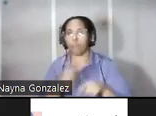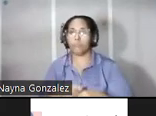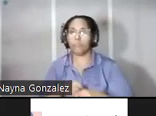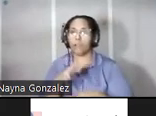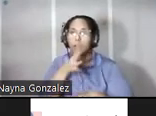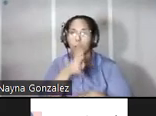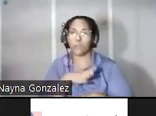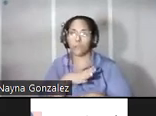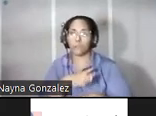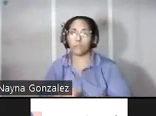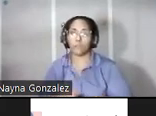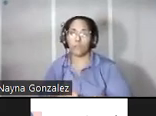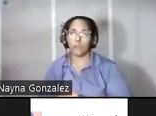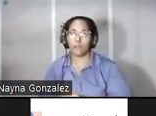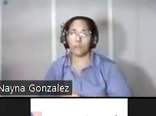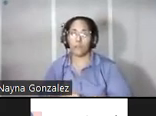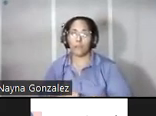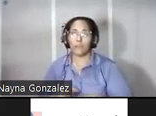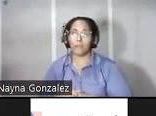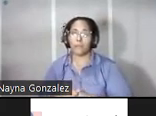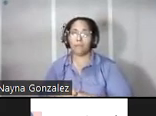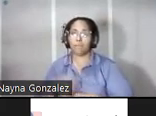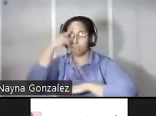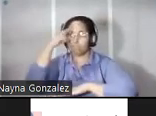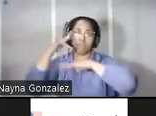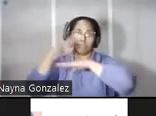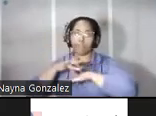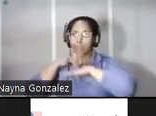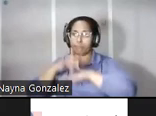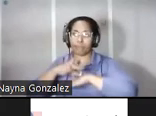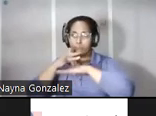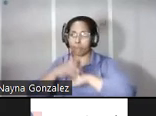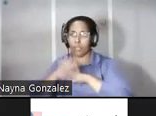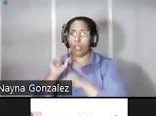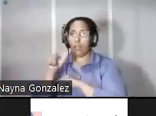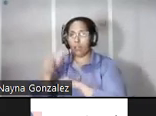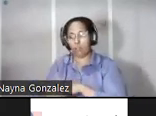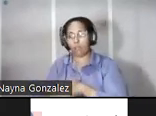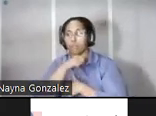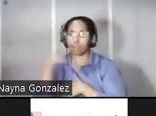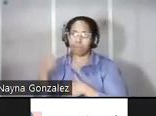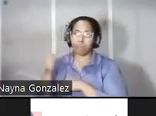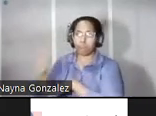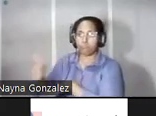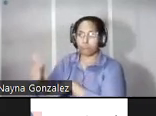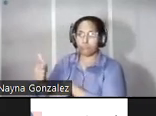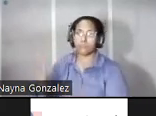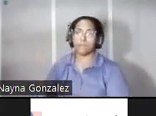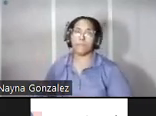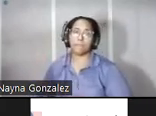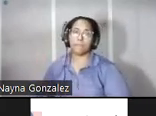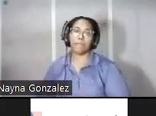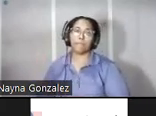la que están obsesionados, con la que están obsesionados y después se suicidan ellos. Bueno,